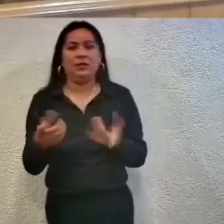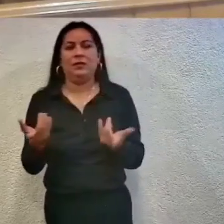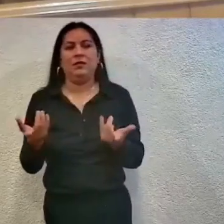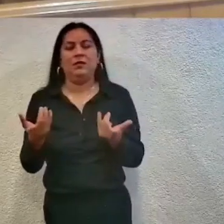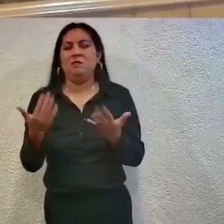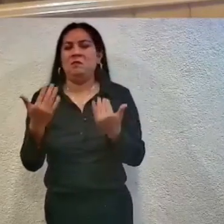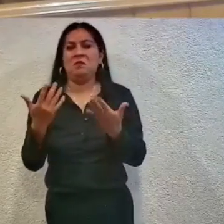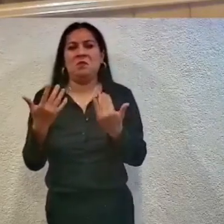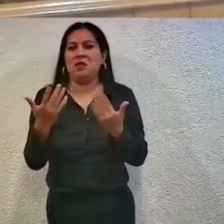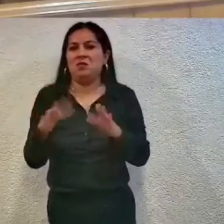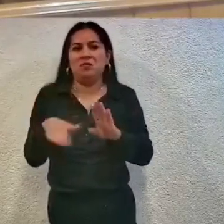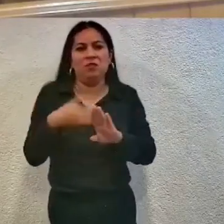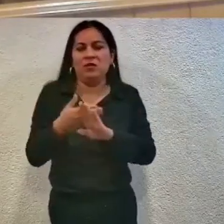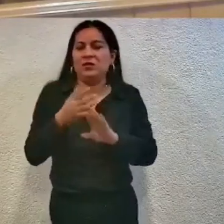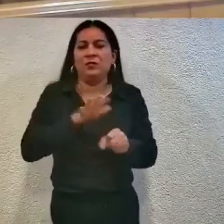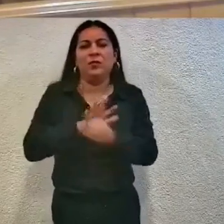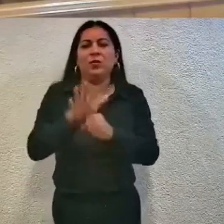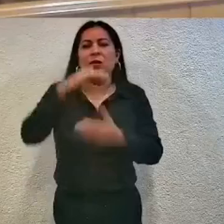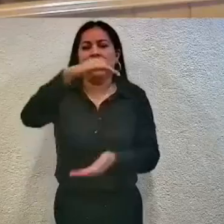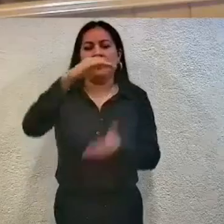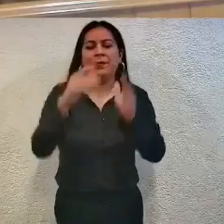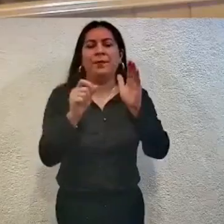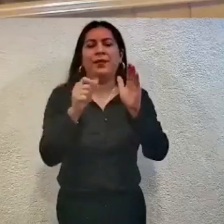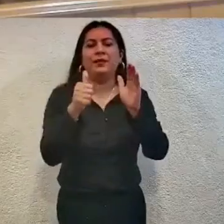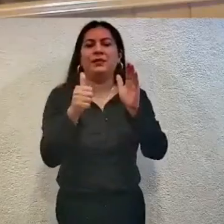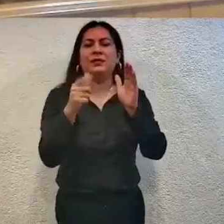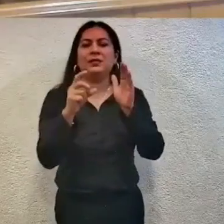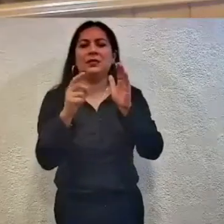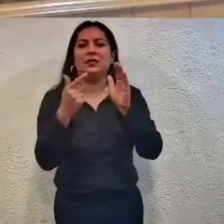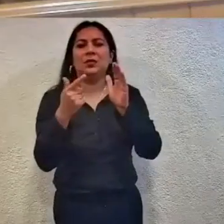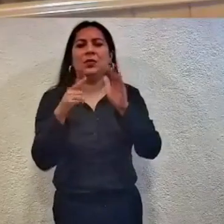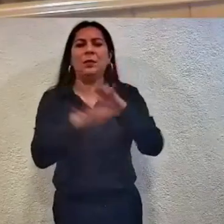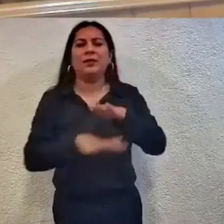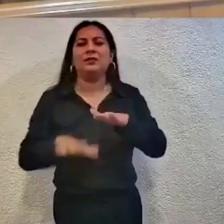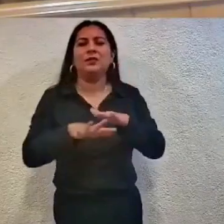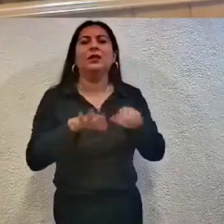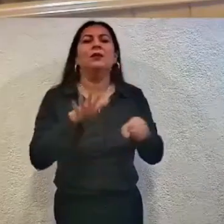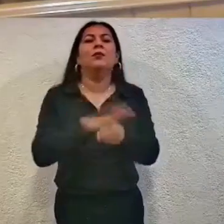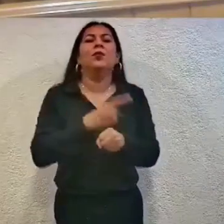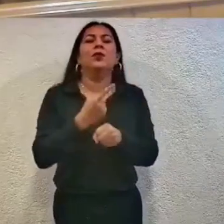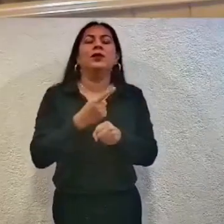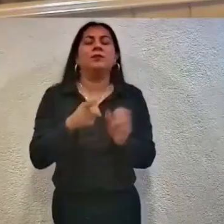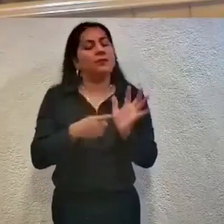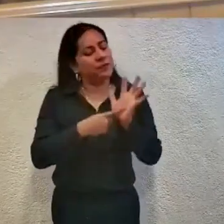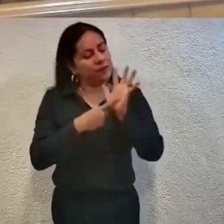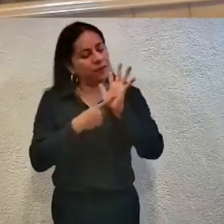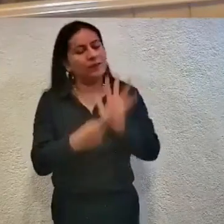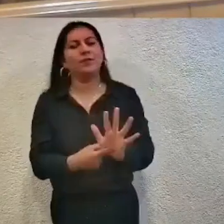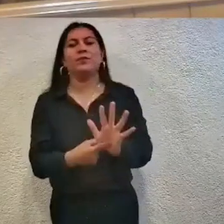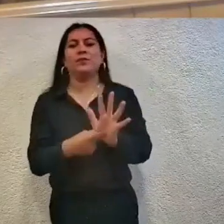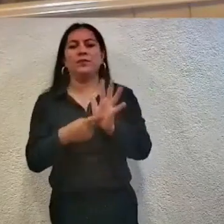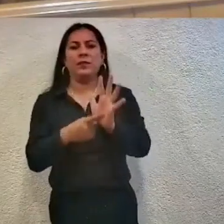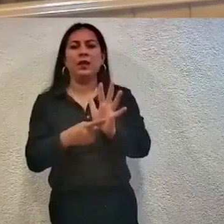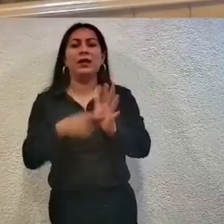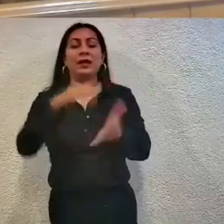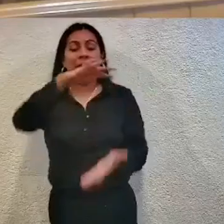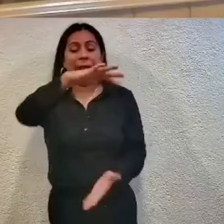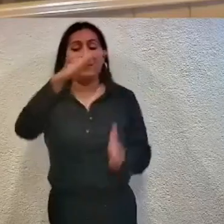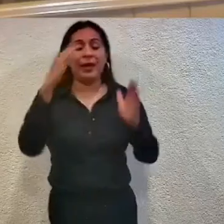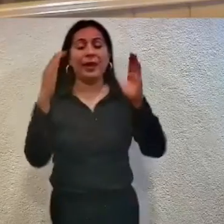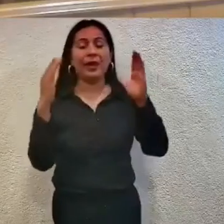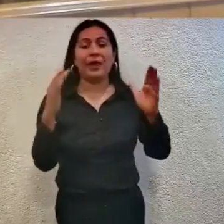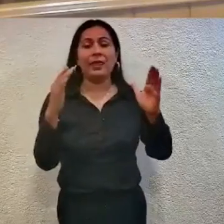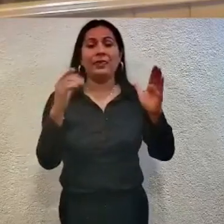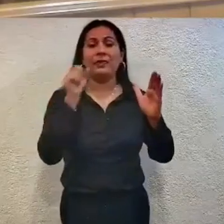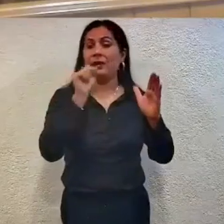Instituciones señale, se declara infundada respecto a la casilla 2631 básica, porque quedó demostrado en